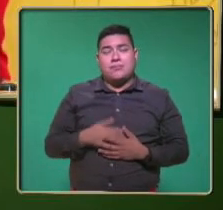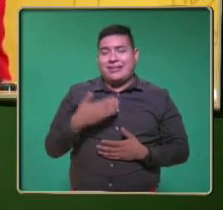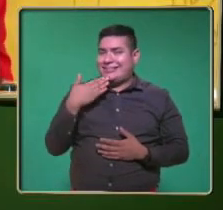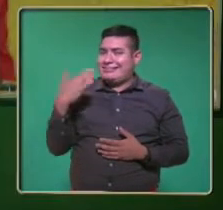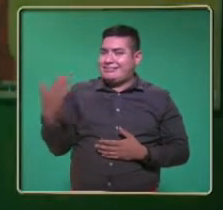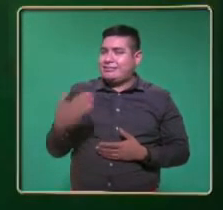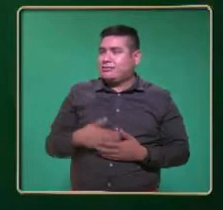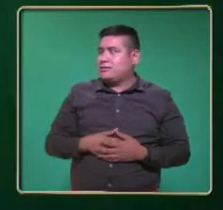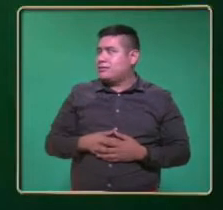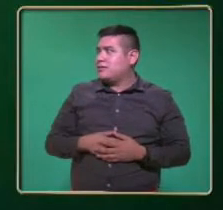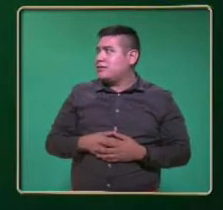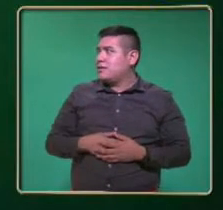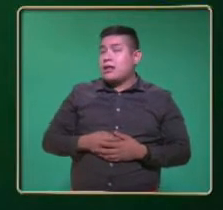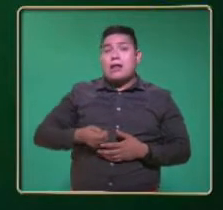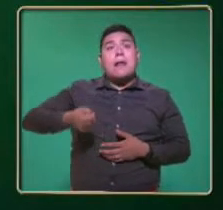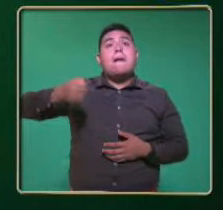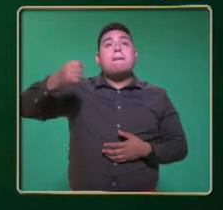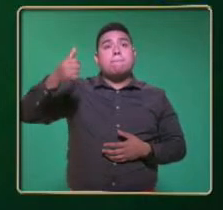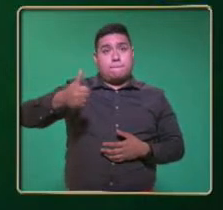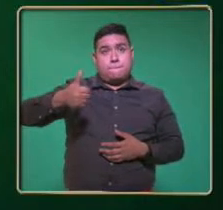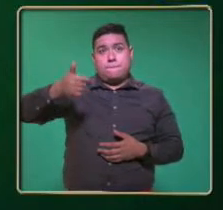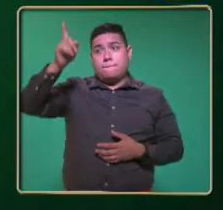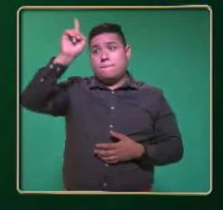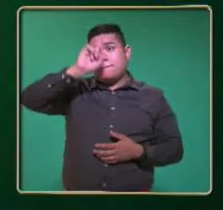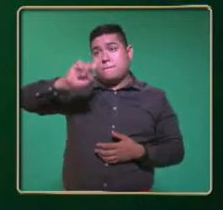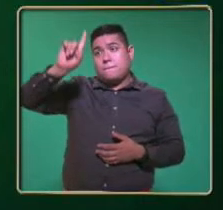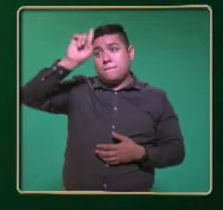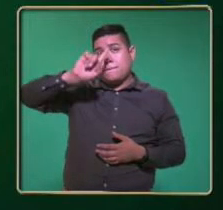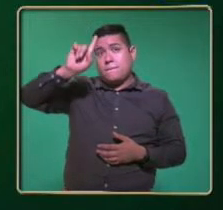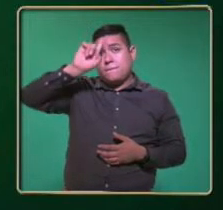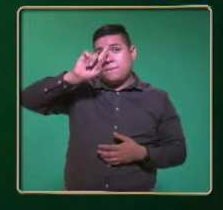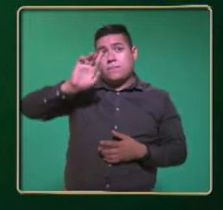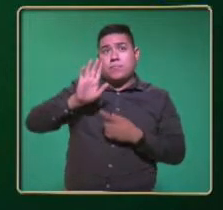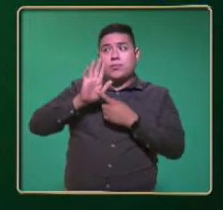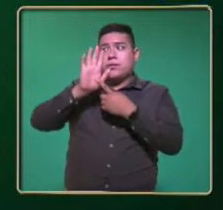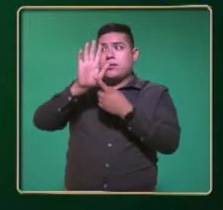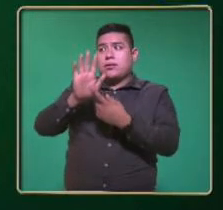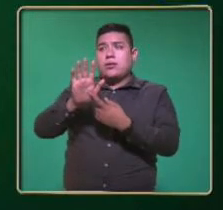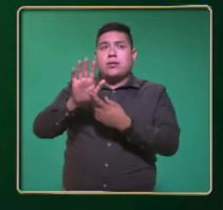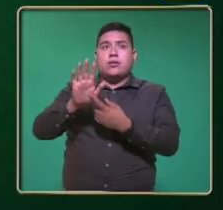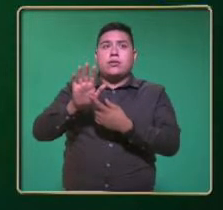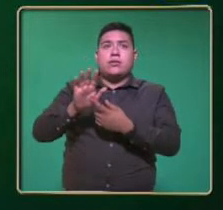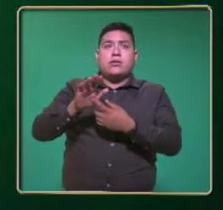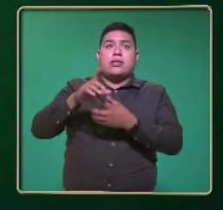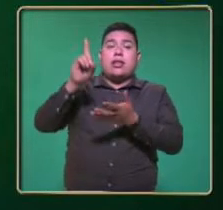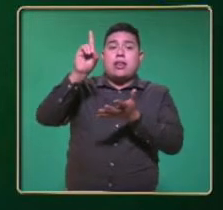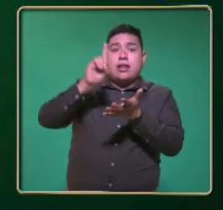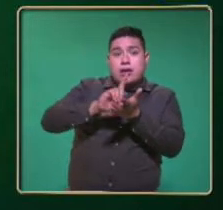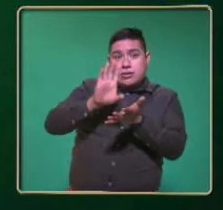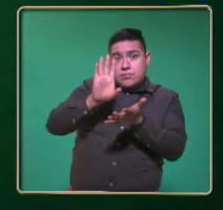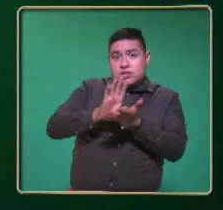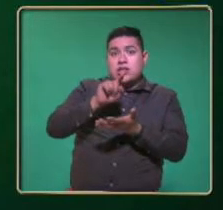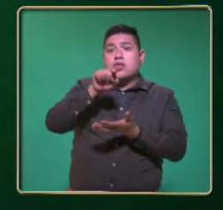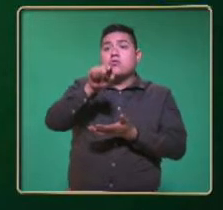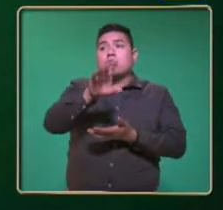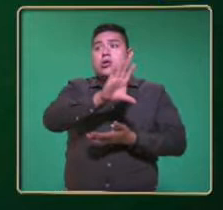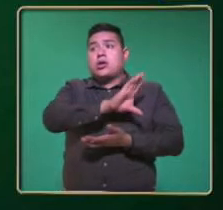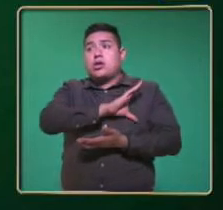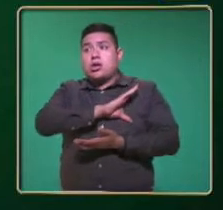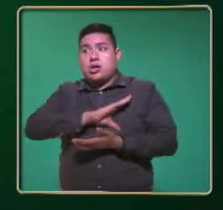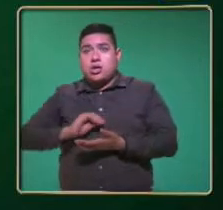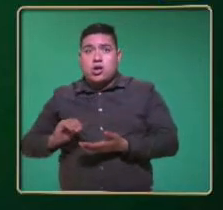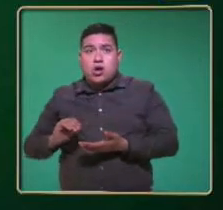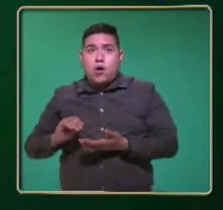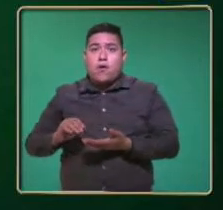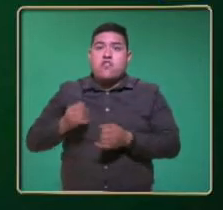bien. Bien, en la primera recomendación nos menciona, documéntate acerca de la discapacidad de tu hijo. Si bien lo